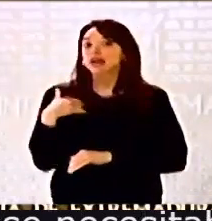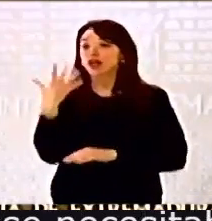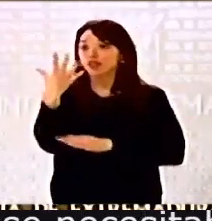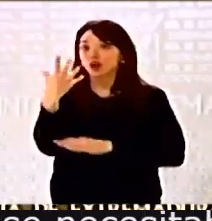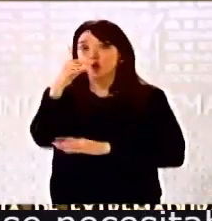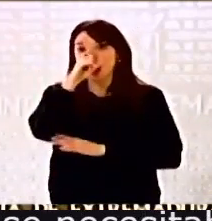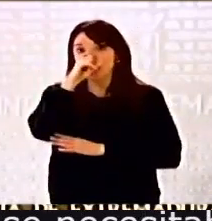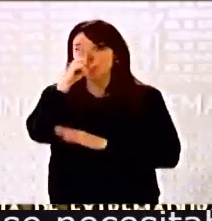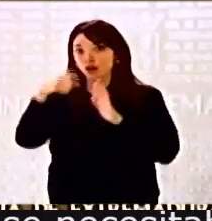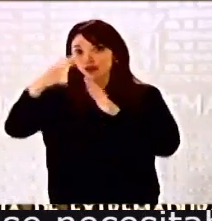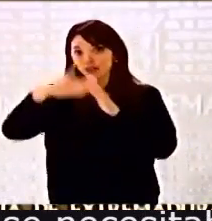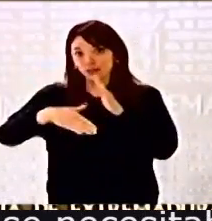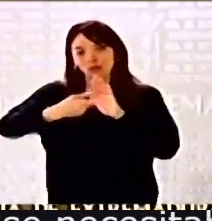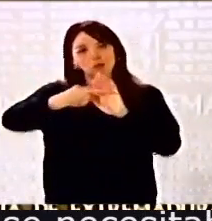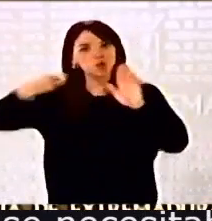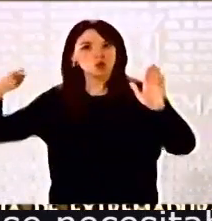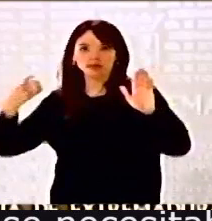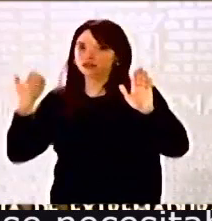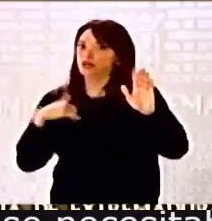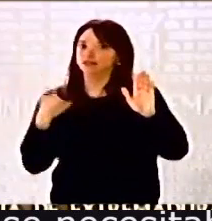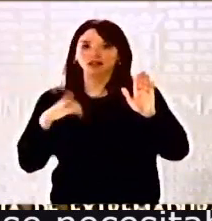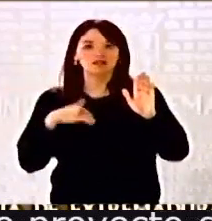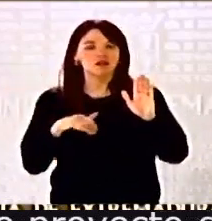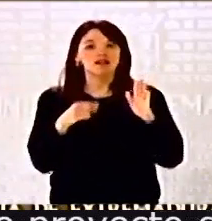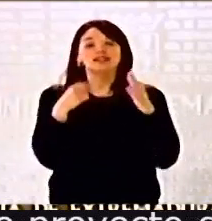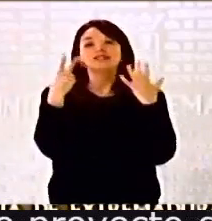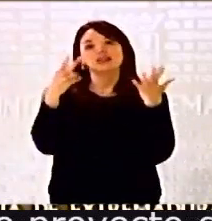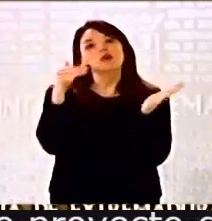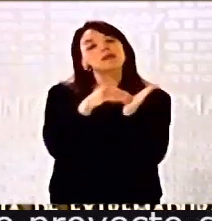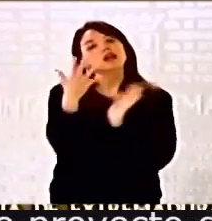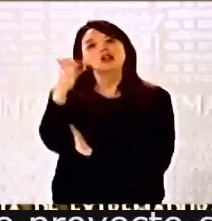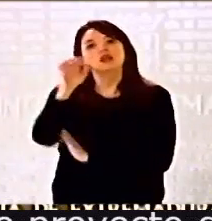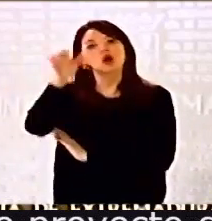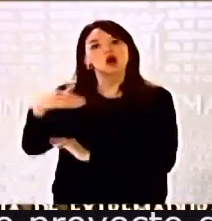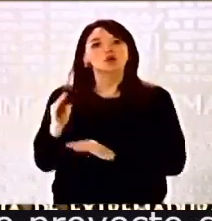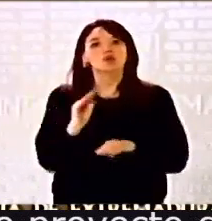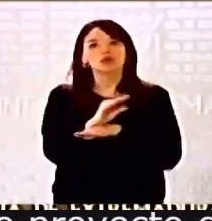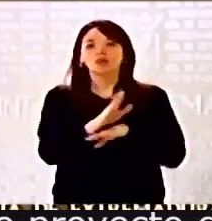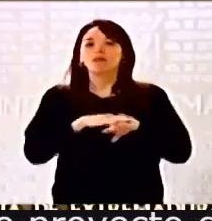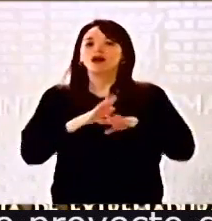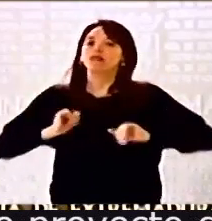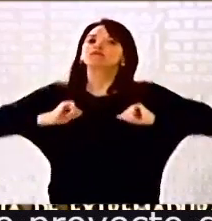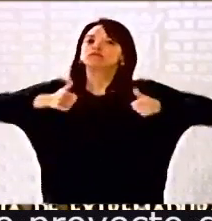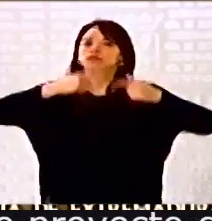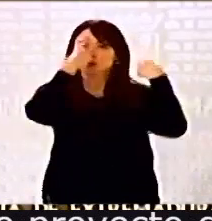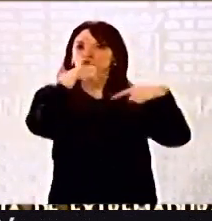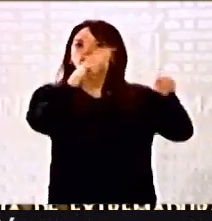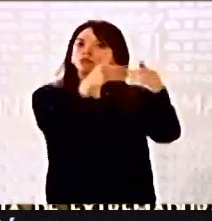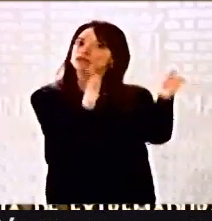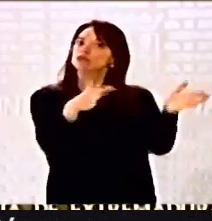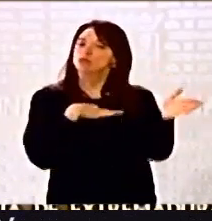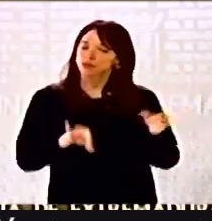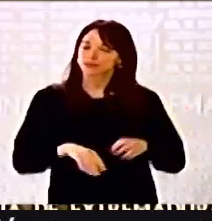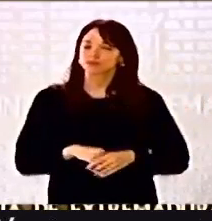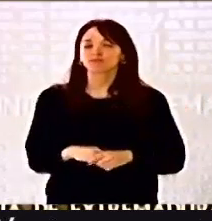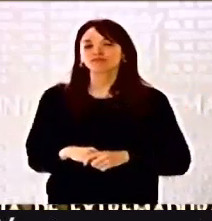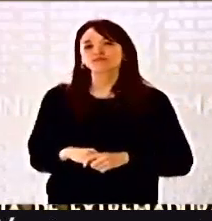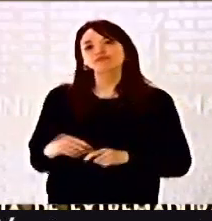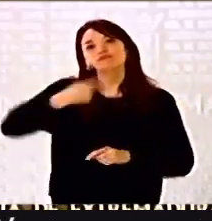traba y subvencionamos con los 7.500 euros para poder iniciar ese nuevo negocio. Sabemos que